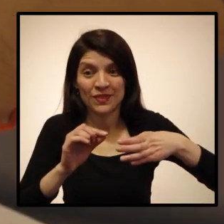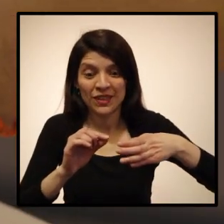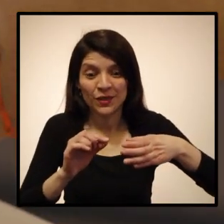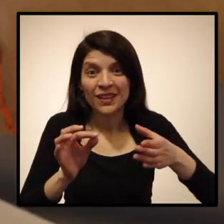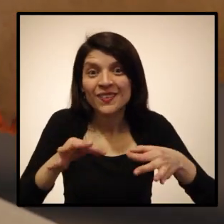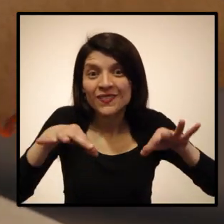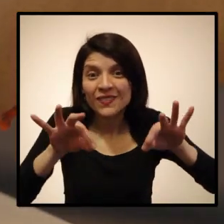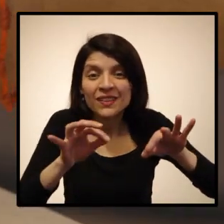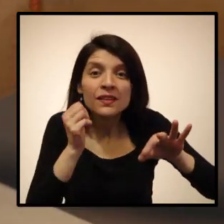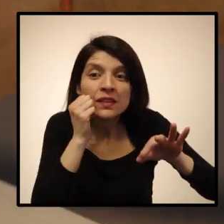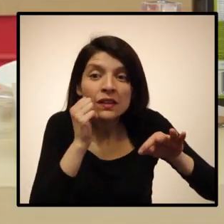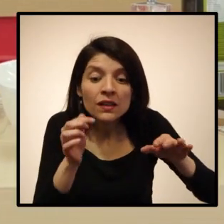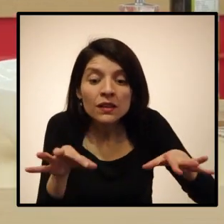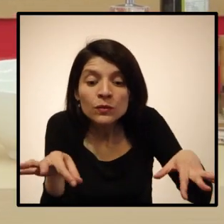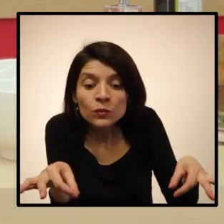sus puntas, miren,